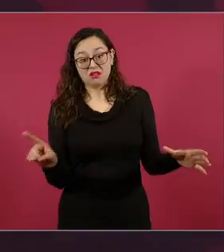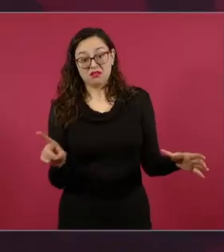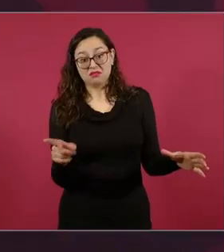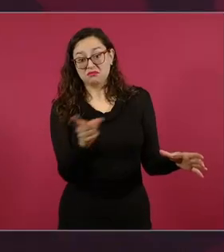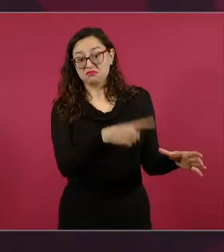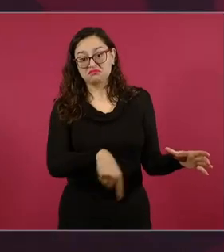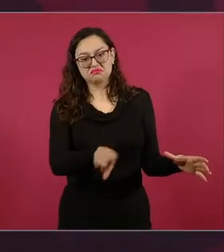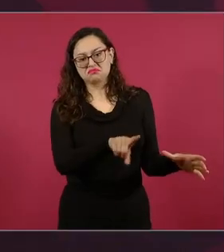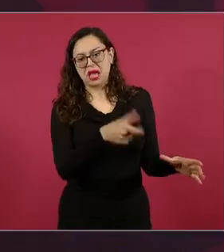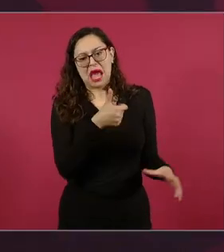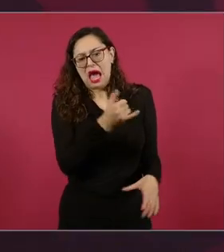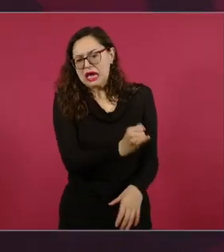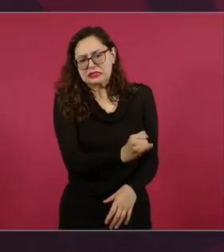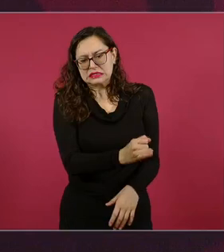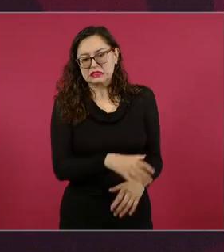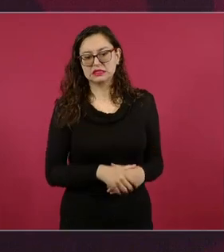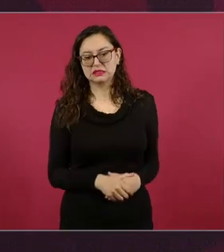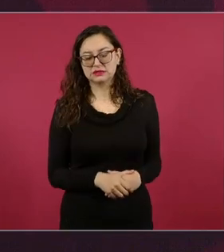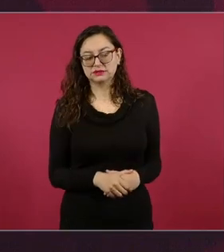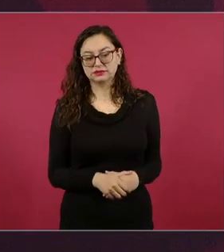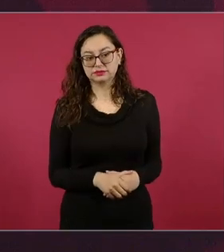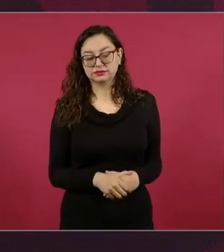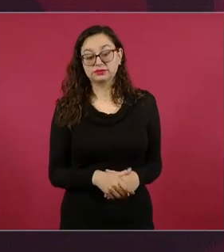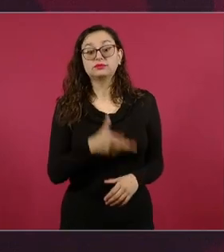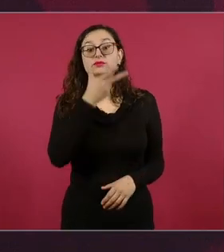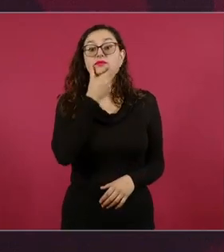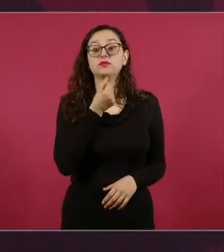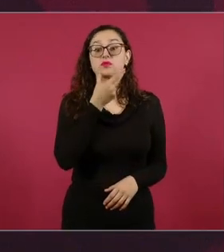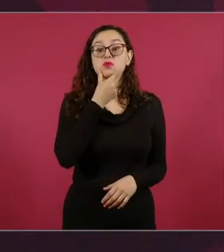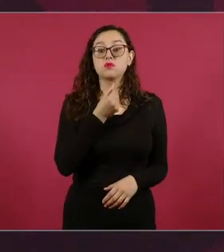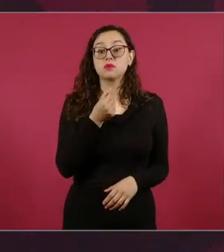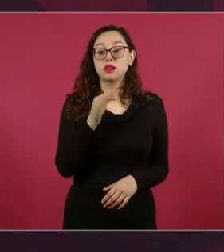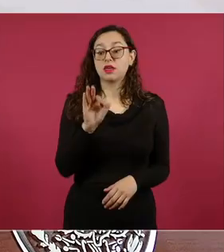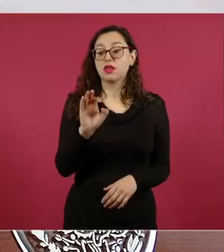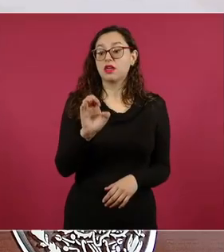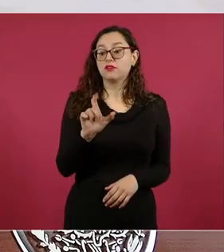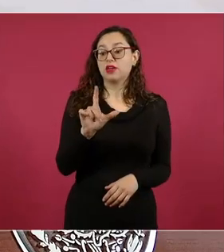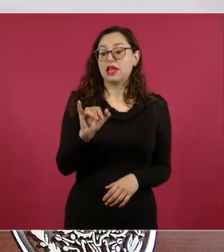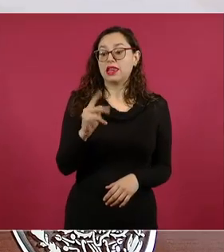Felipe Calderón, en su formación,